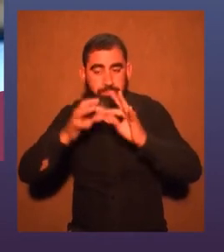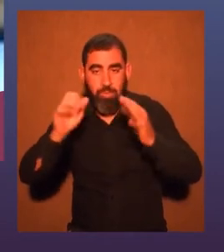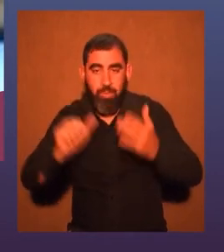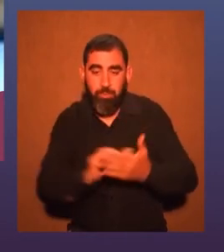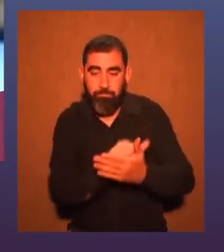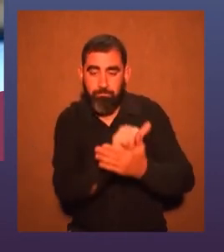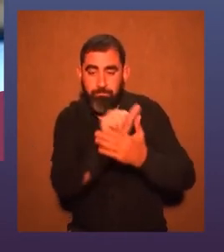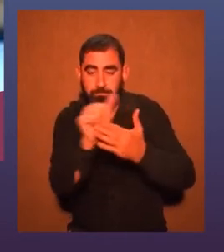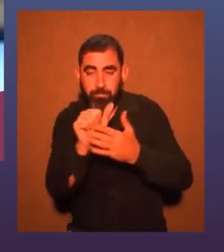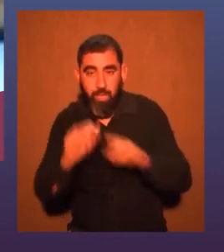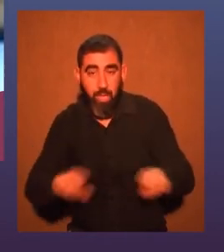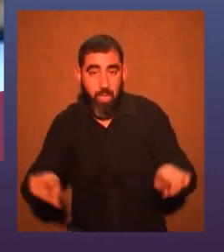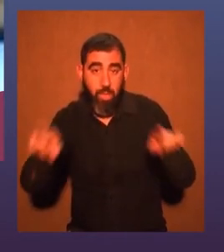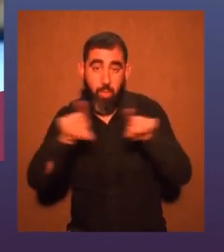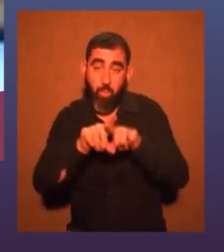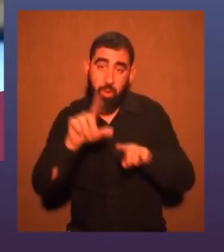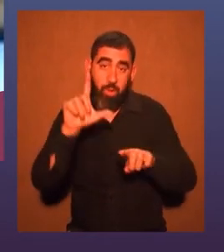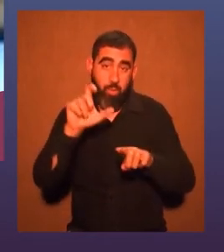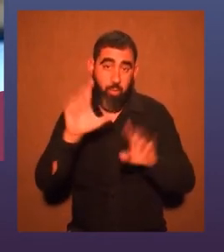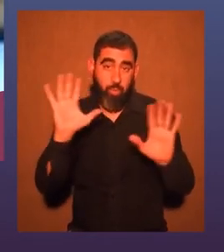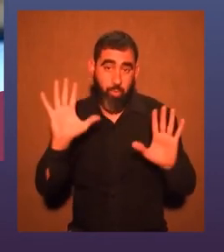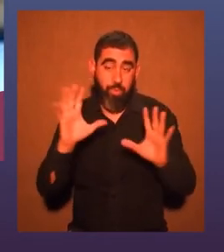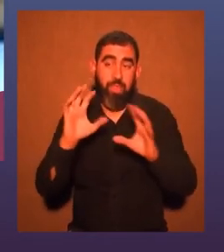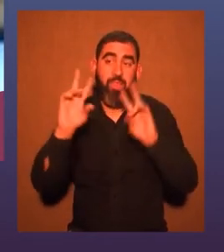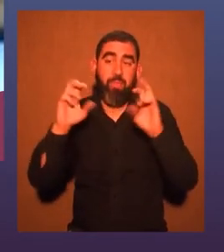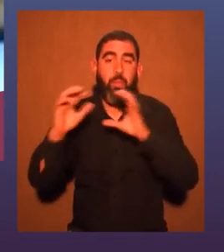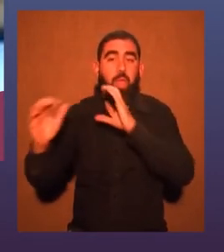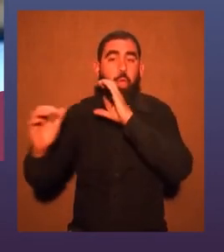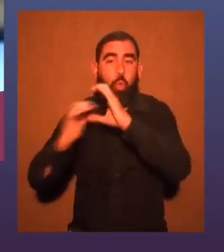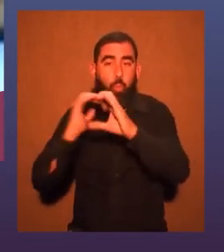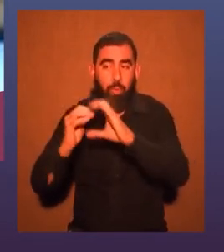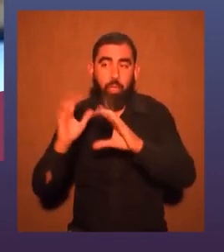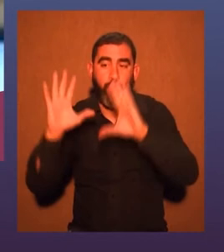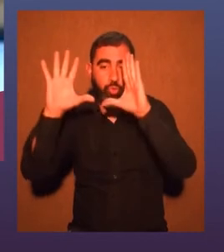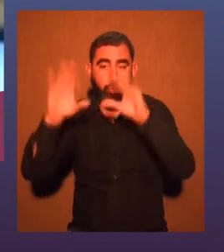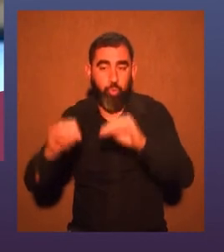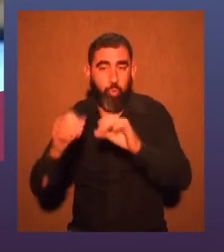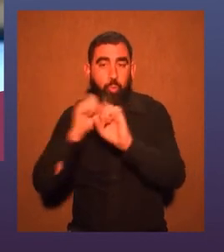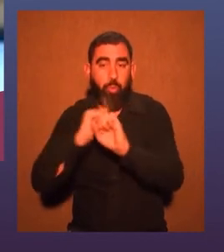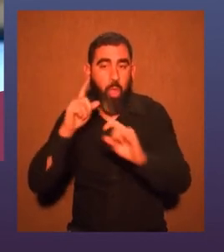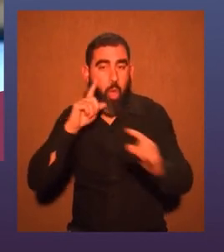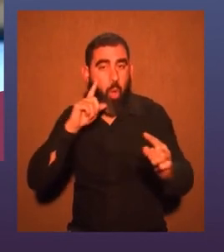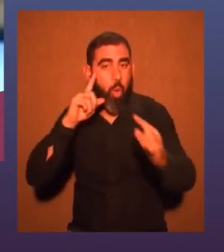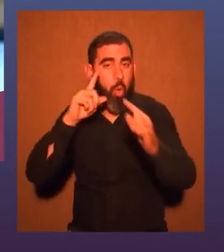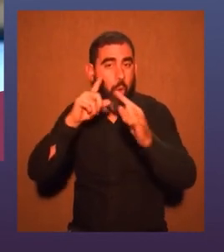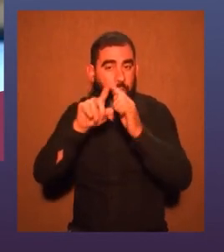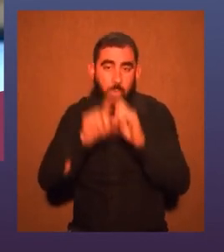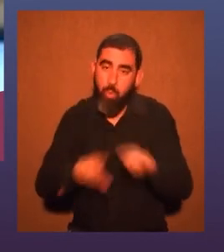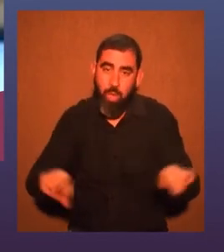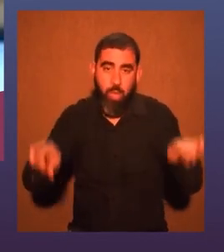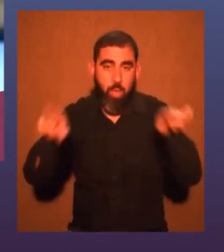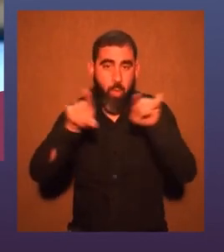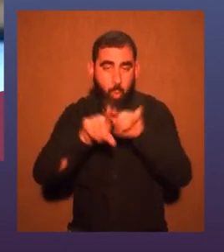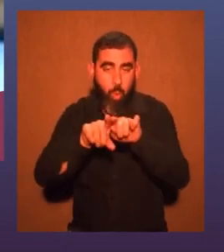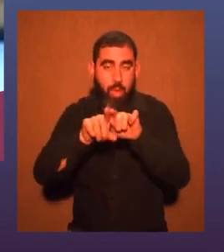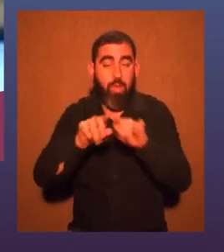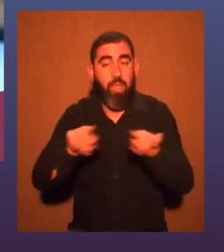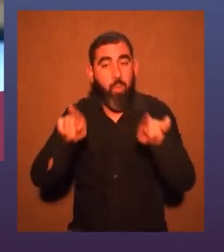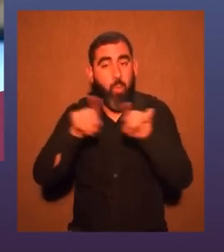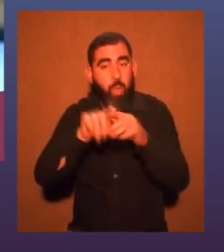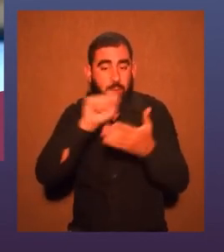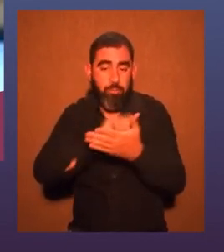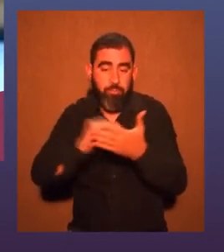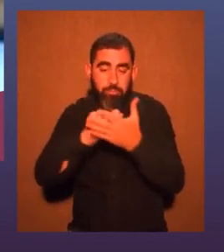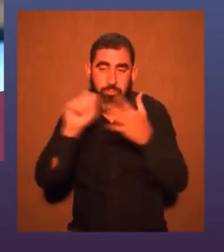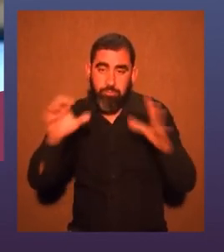entre esto que decimos, ¿no? De comunicarnos entre todos, con un mismo objetivo, con un guión en común,